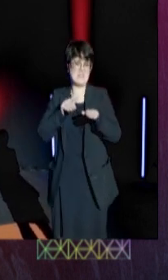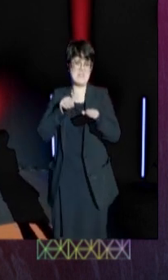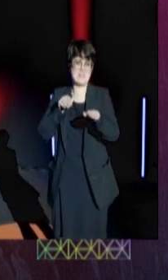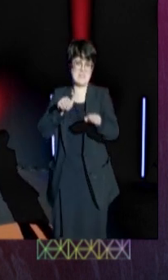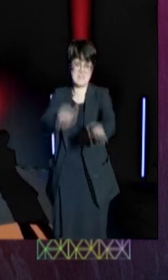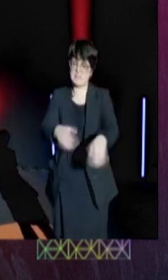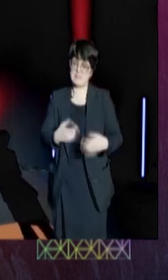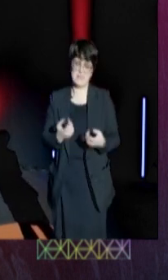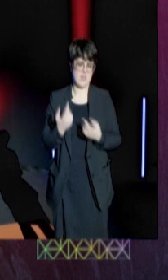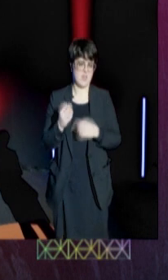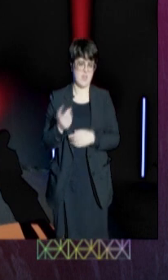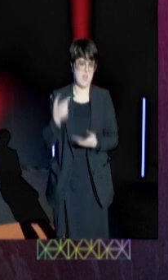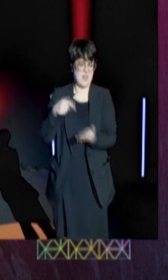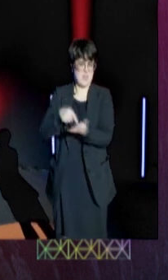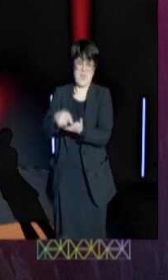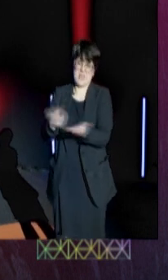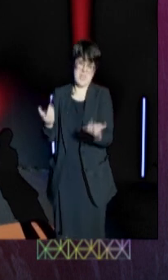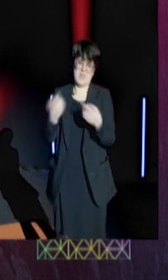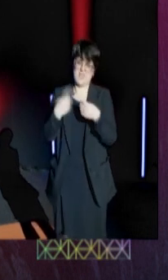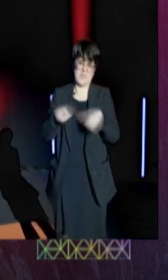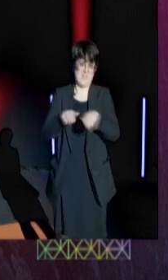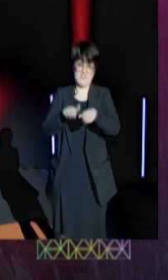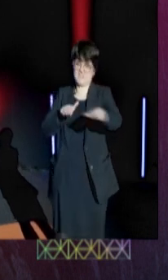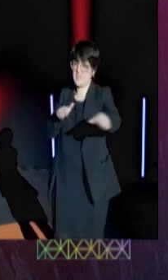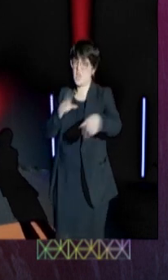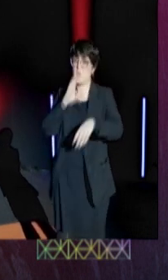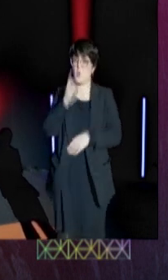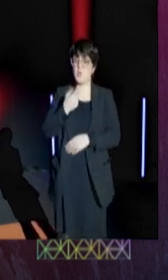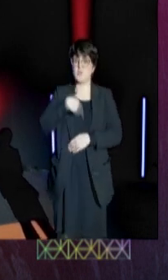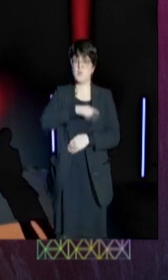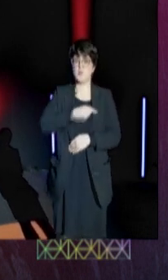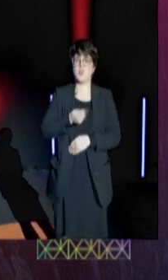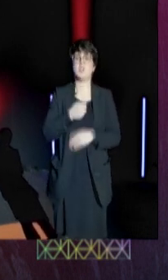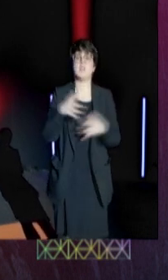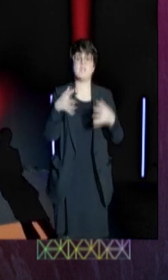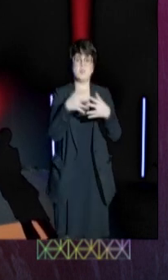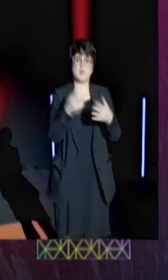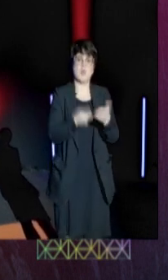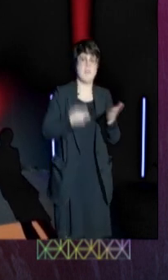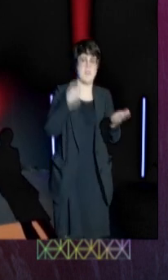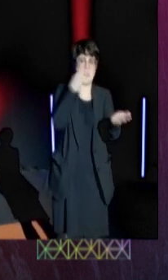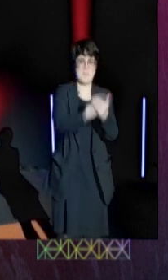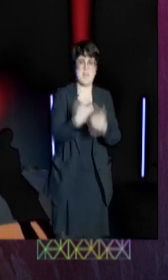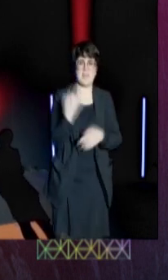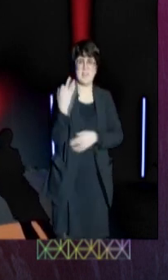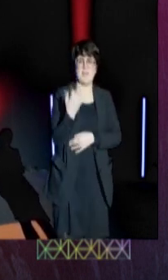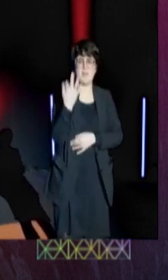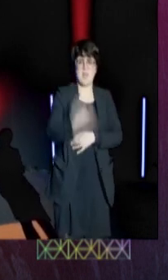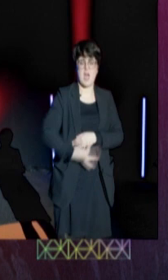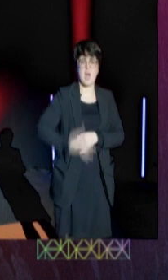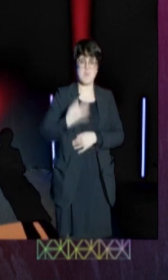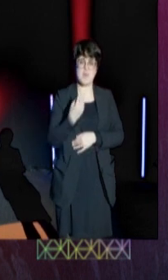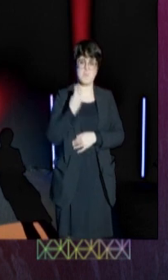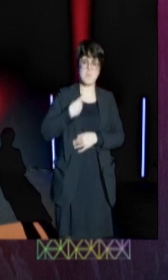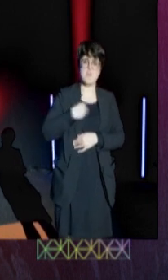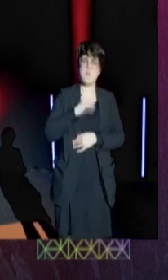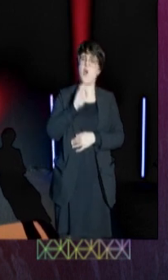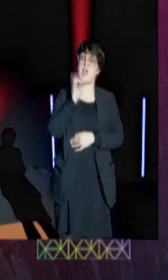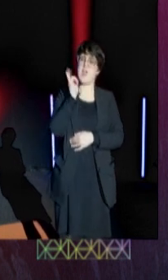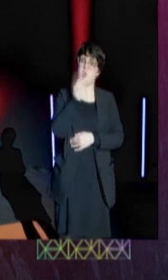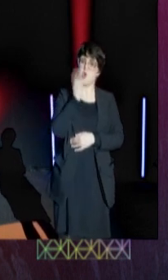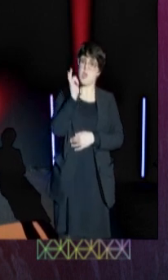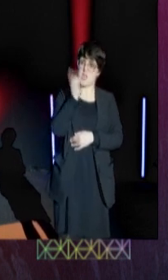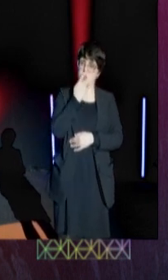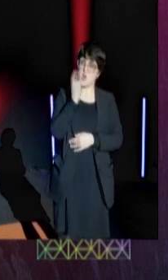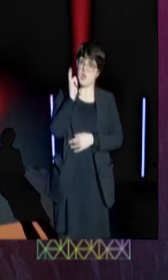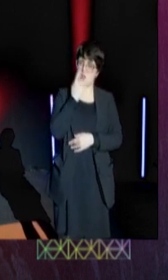demanda por lo tanto tenemos como país que invertir en infraestructuras Incluso errando en tener exceso de capacidad